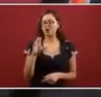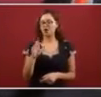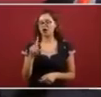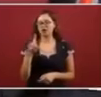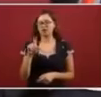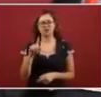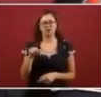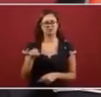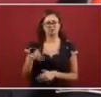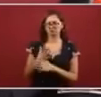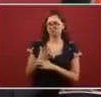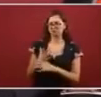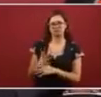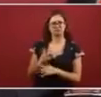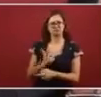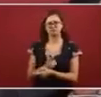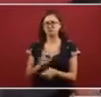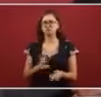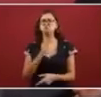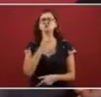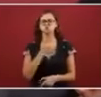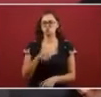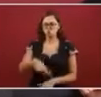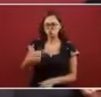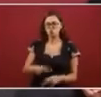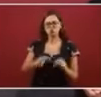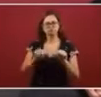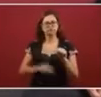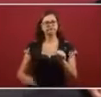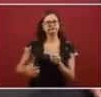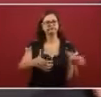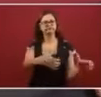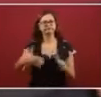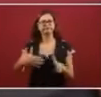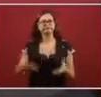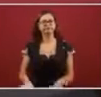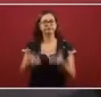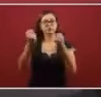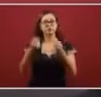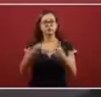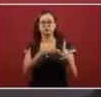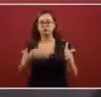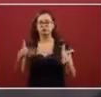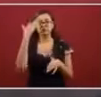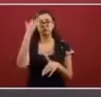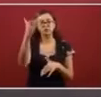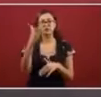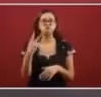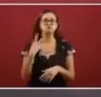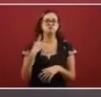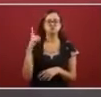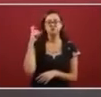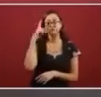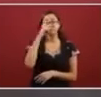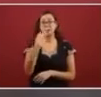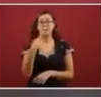de expropiar el petróleo. Fueron momentos difíciles y este buen